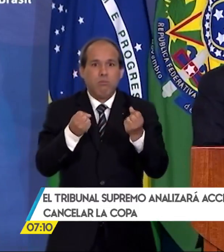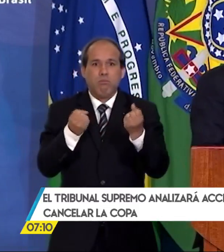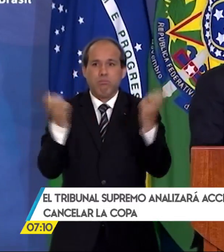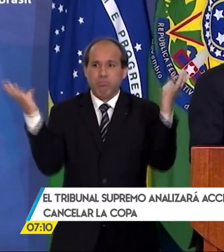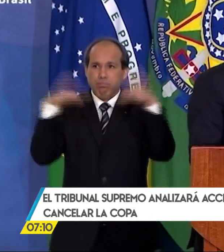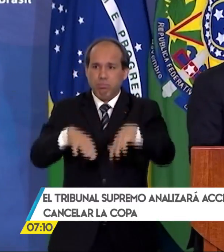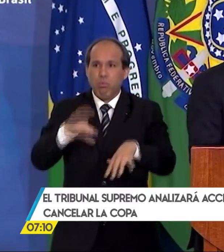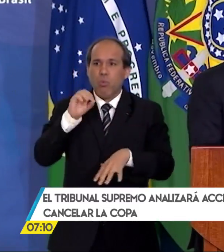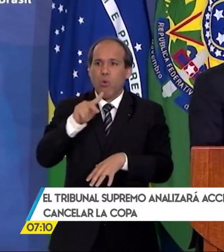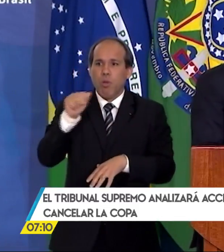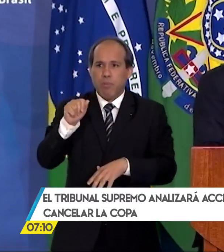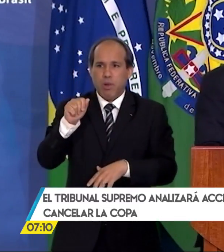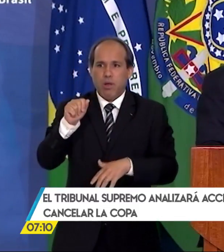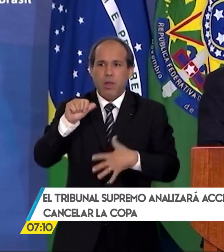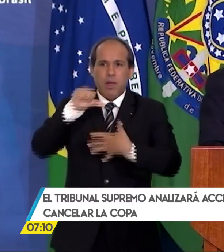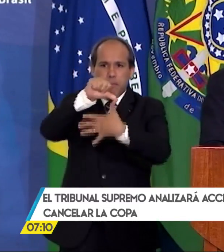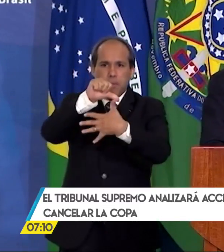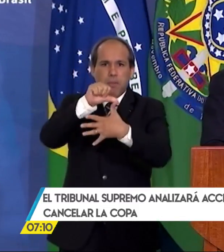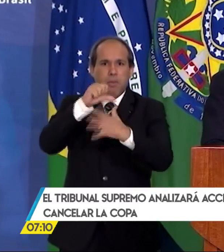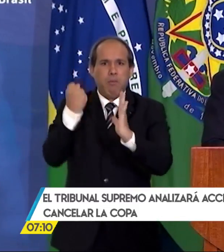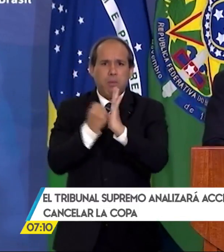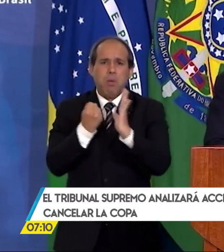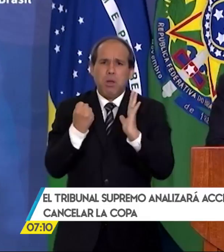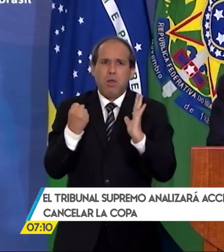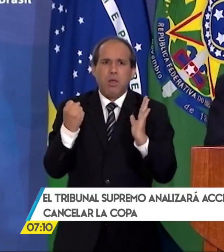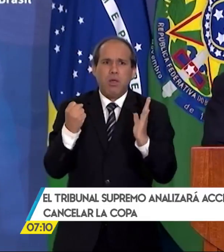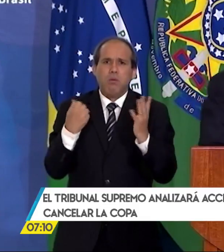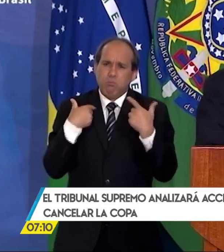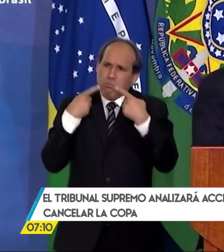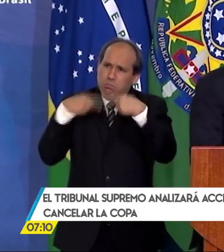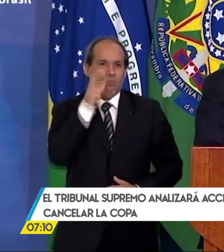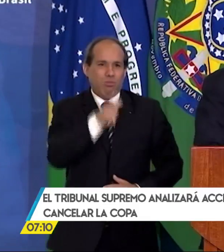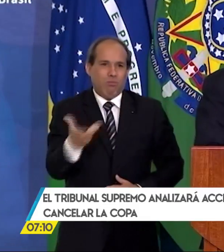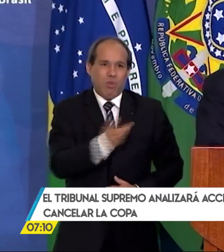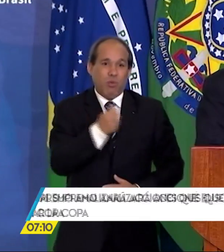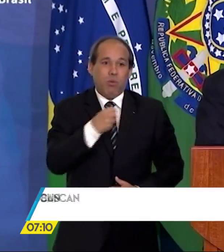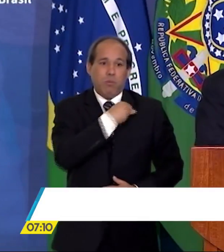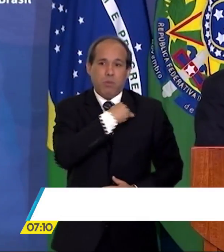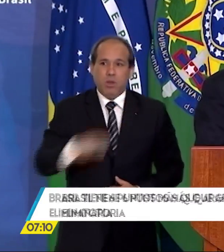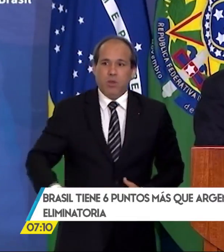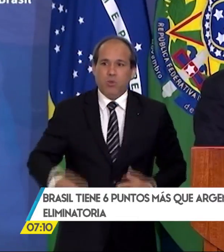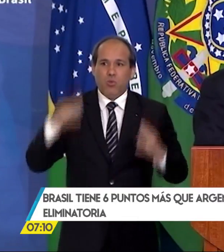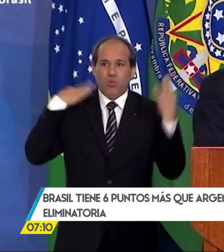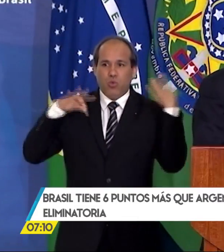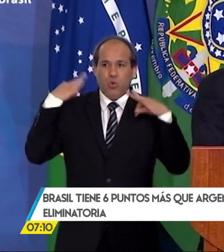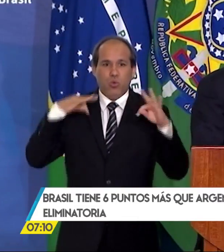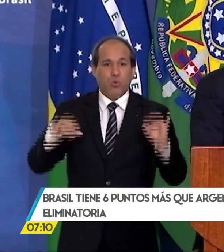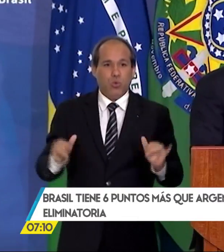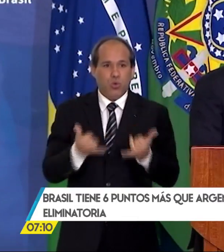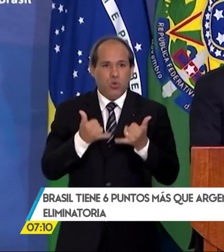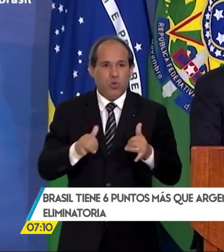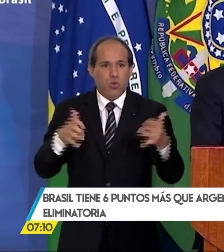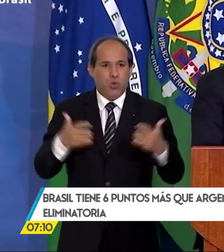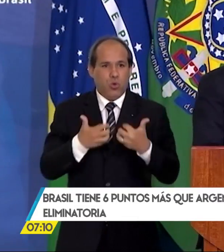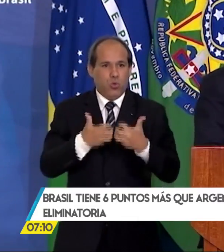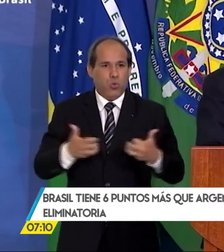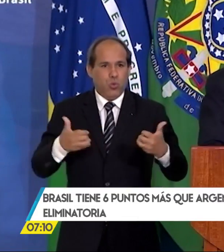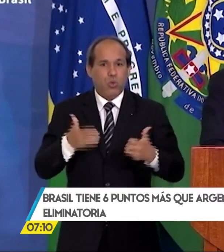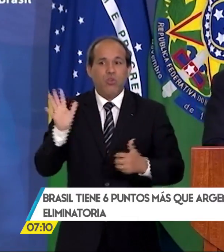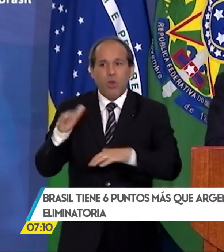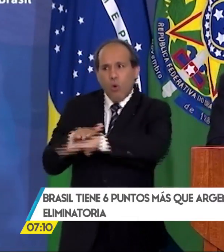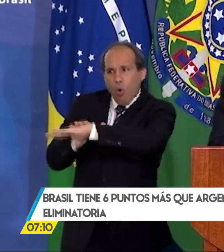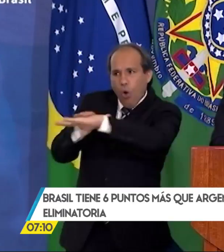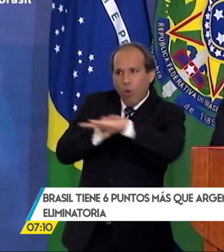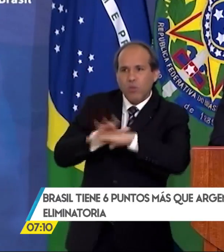de 474,000, solamente superado por Estados Unidos. Las versiones periodísticas apuntaban a que los